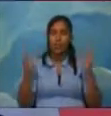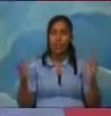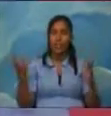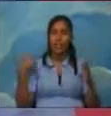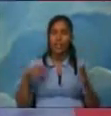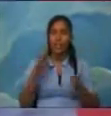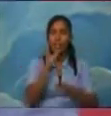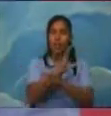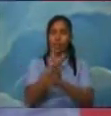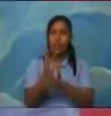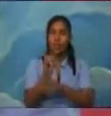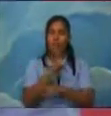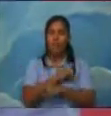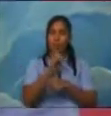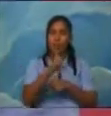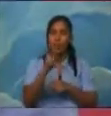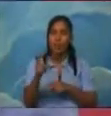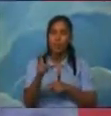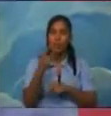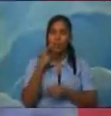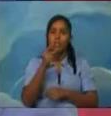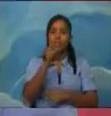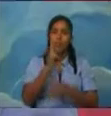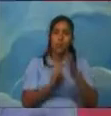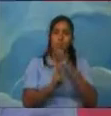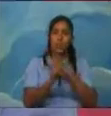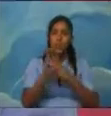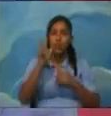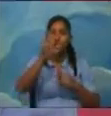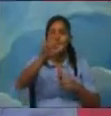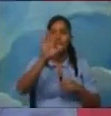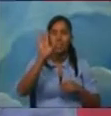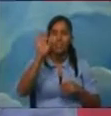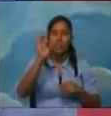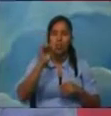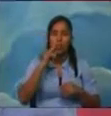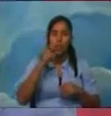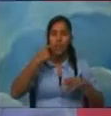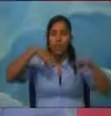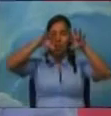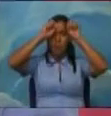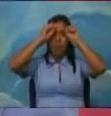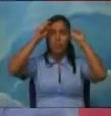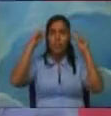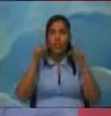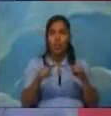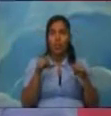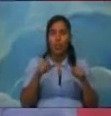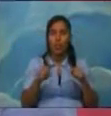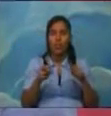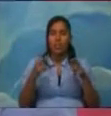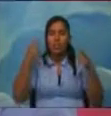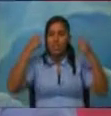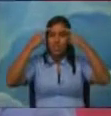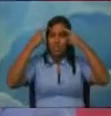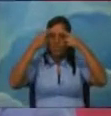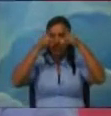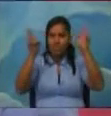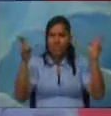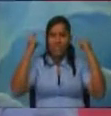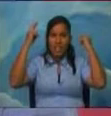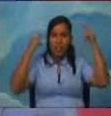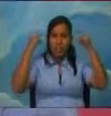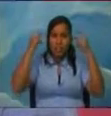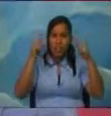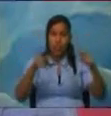cuidado de ellos. Y dice el versículo 39, y aprende pues hoy y reflexiona en tu corazón